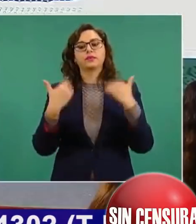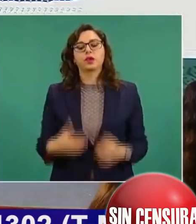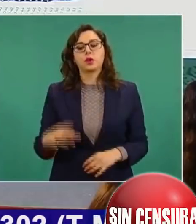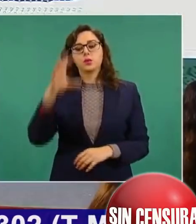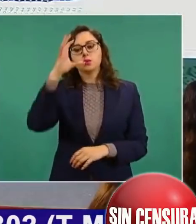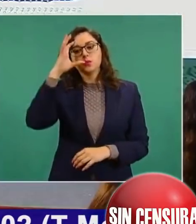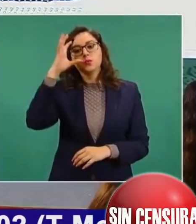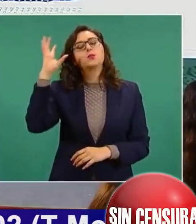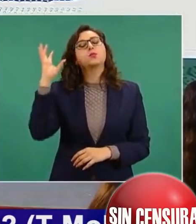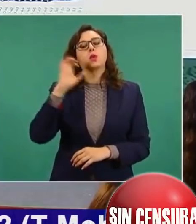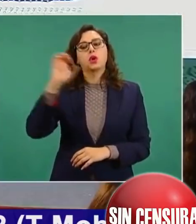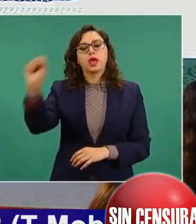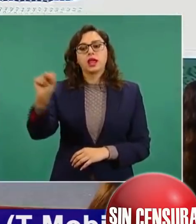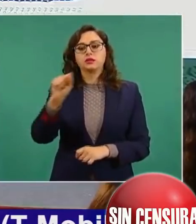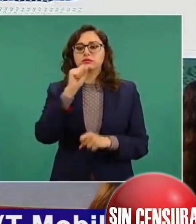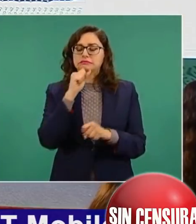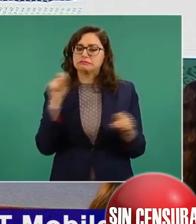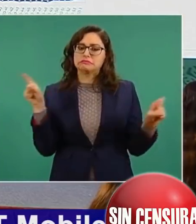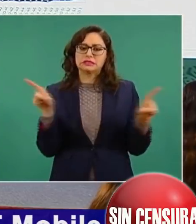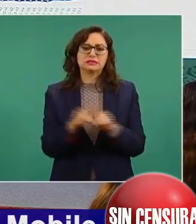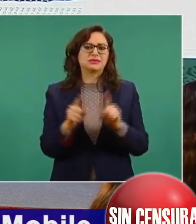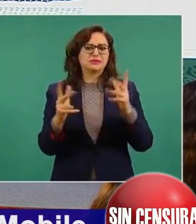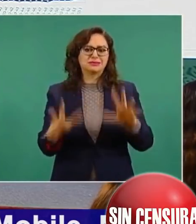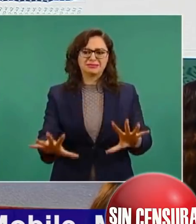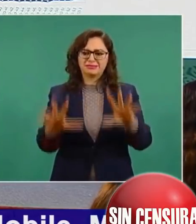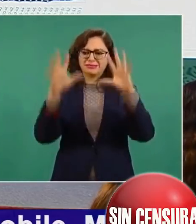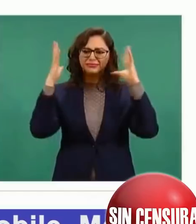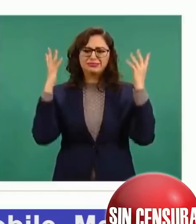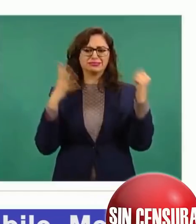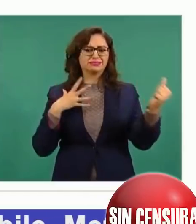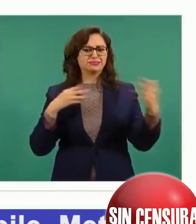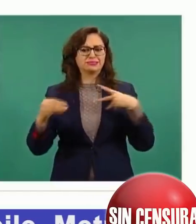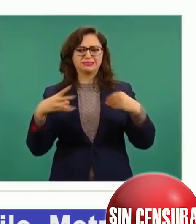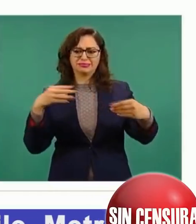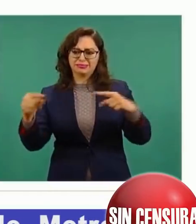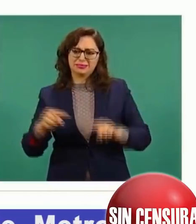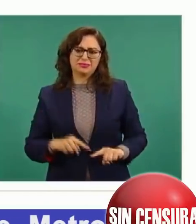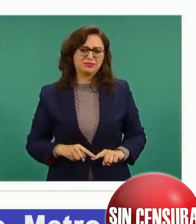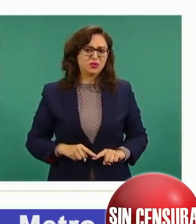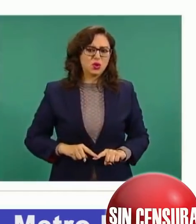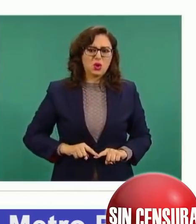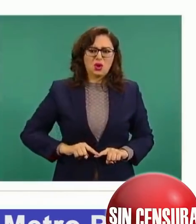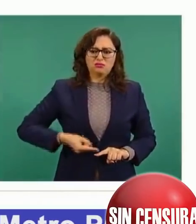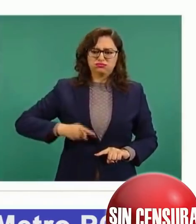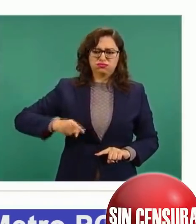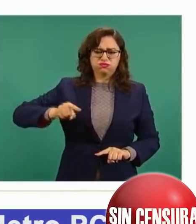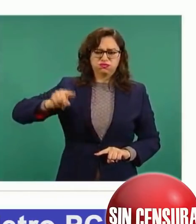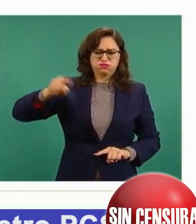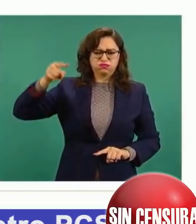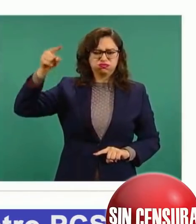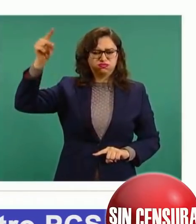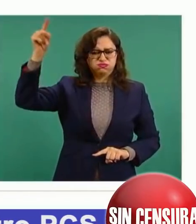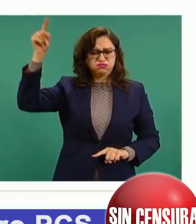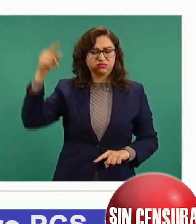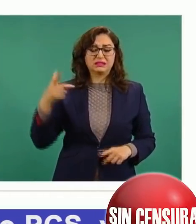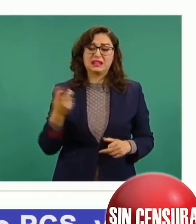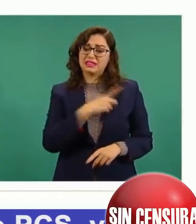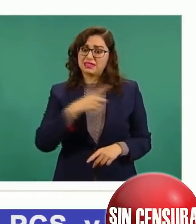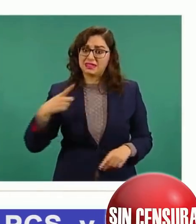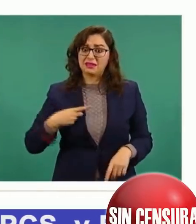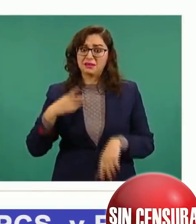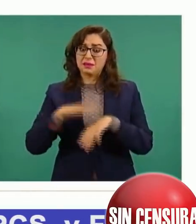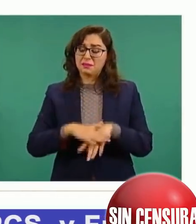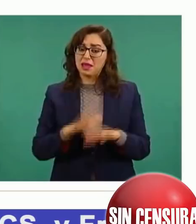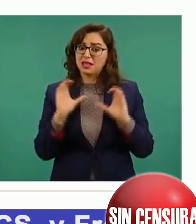obvio también, en un crecimiento muy acelerado, hay que tener mucho cuidado con reducir la movilidad en Morelos